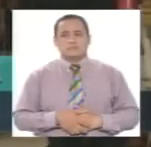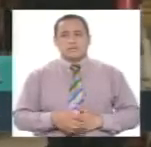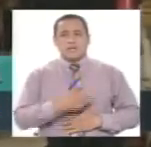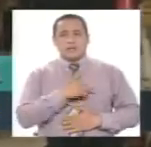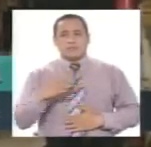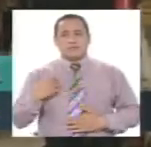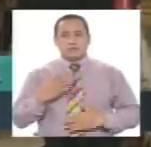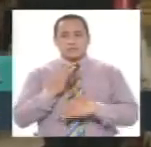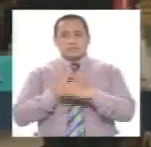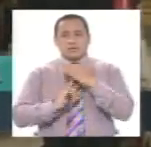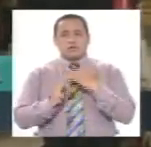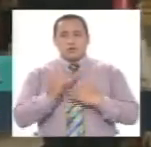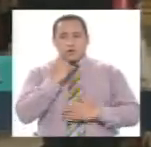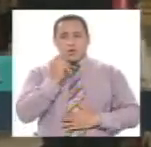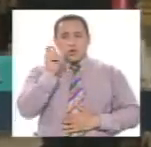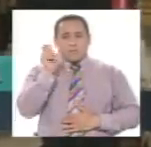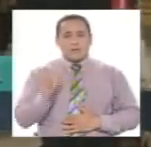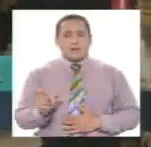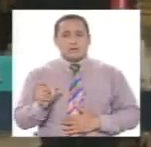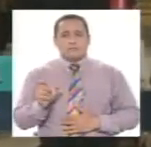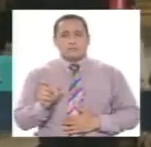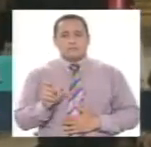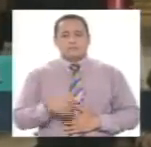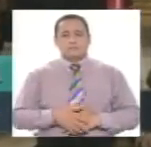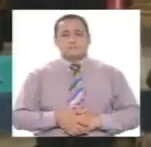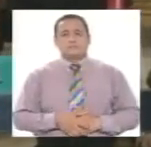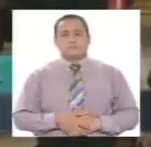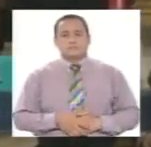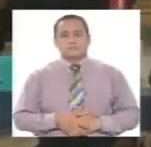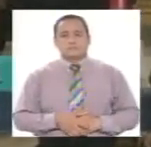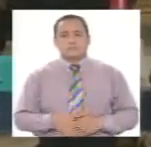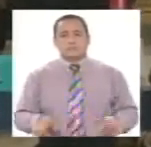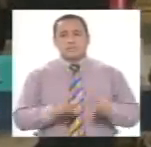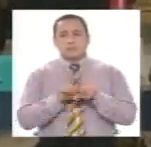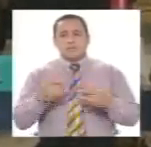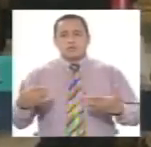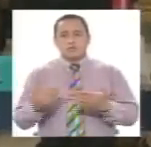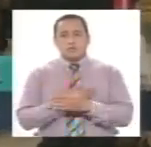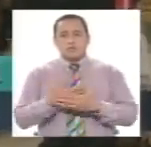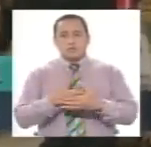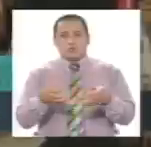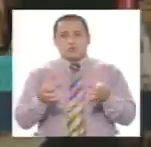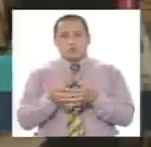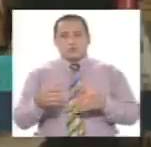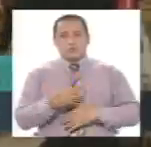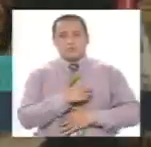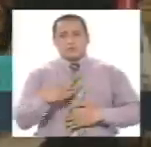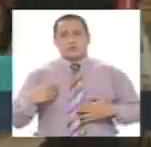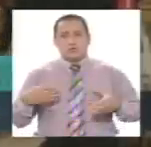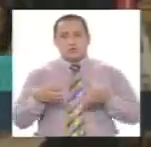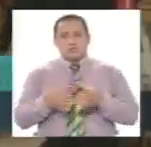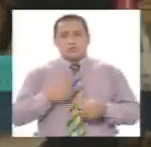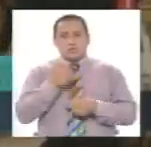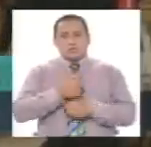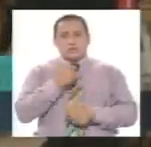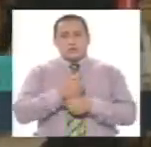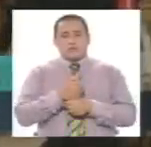al ministro del Interior, Walter Albán, y a los nuevos integrantes también de este